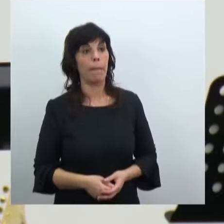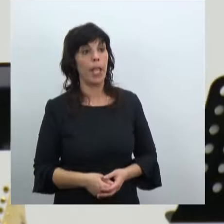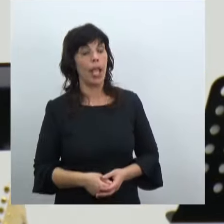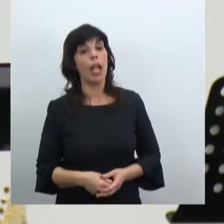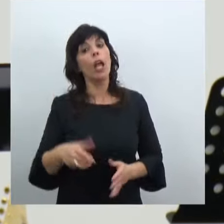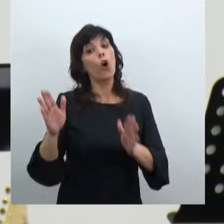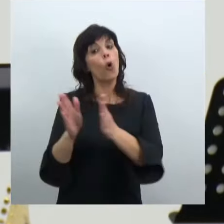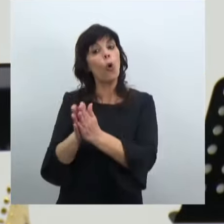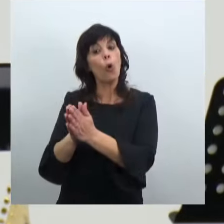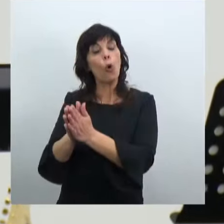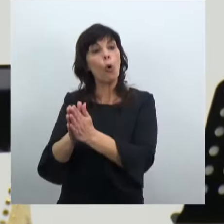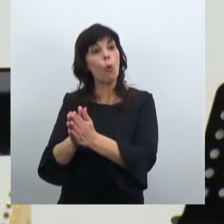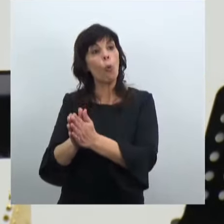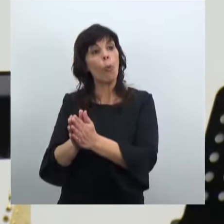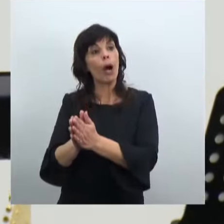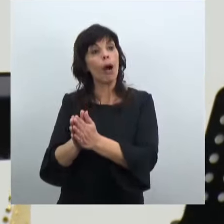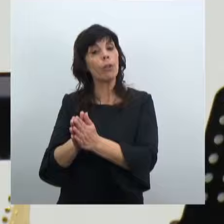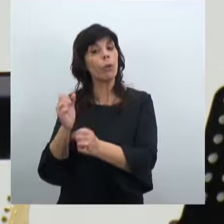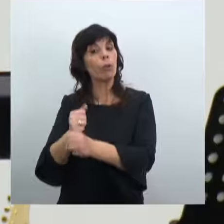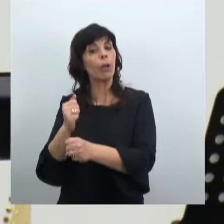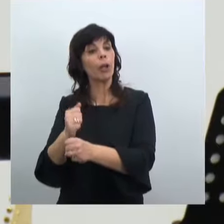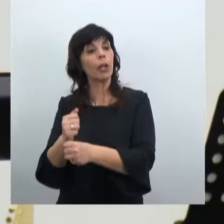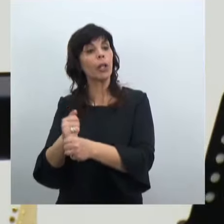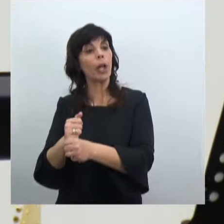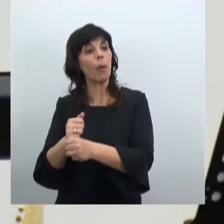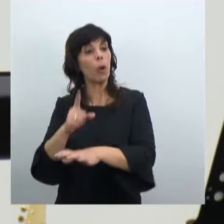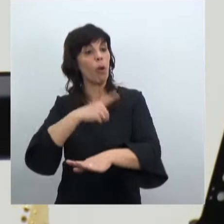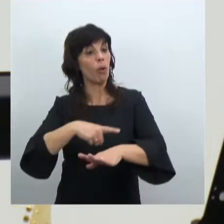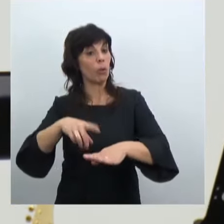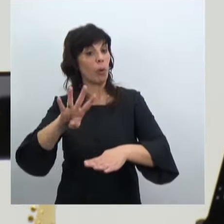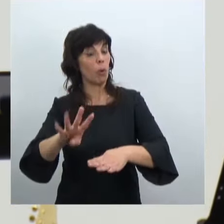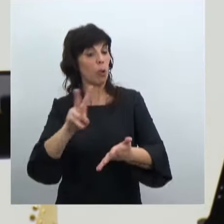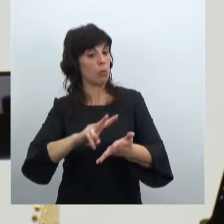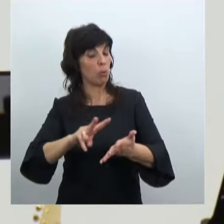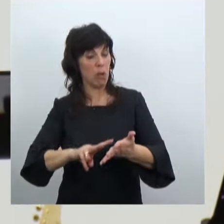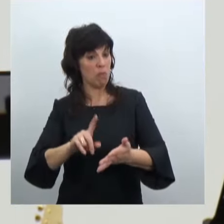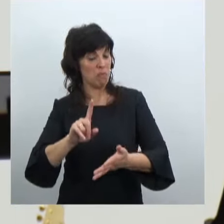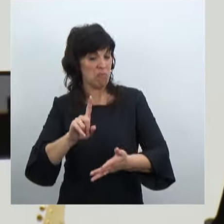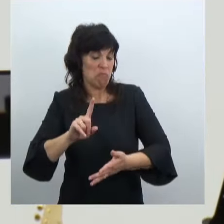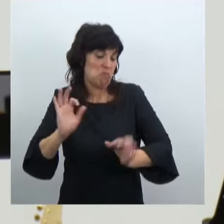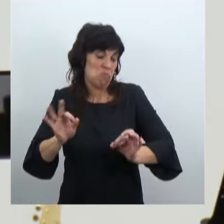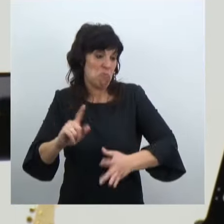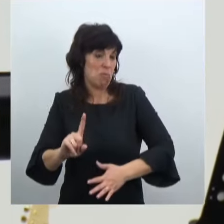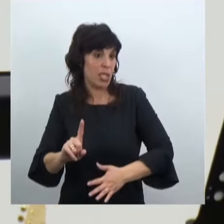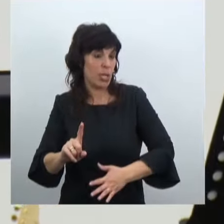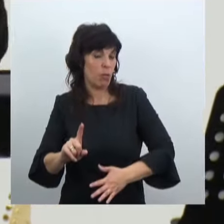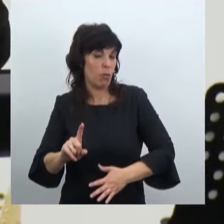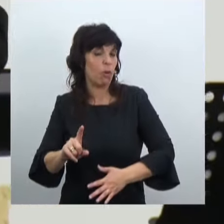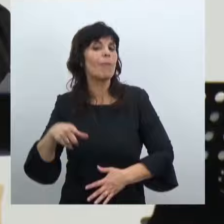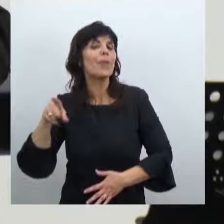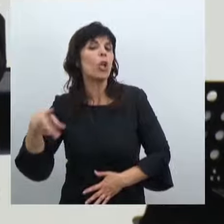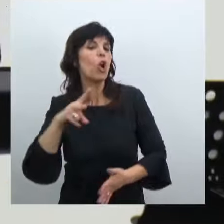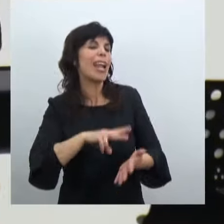martes, el miércoles, el jueves, el viernes y el sábado, cuando están contigo, leen el 5º evangelio, que es nuestra vida. Ok. Al